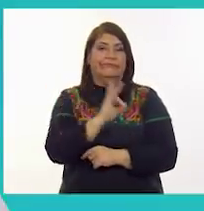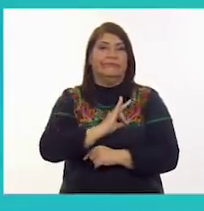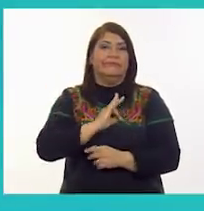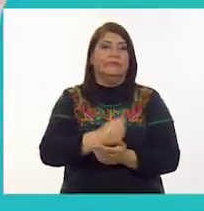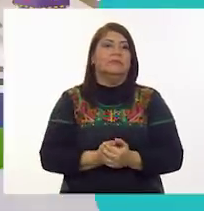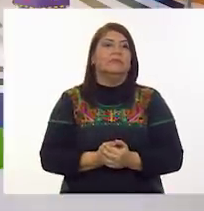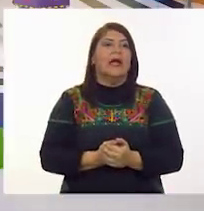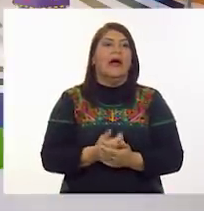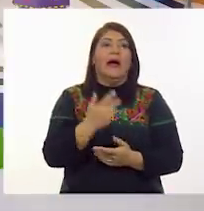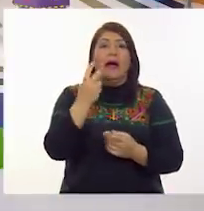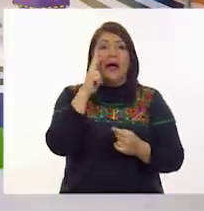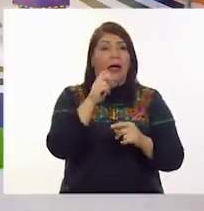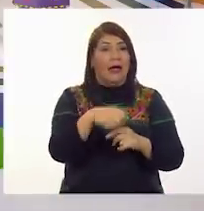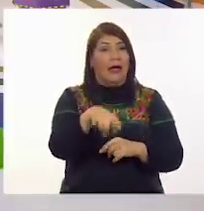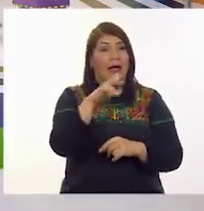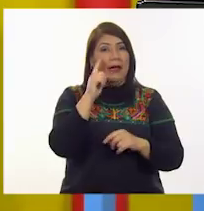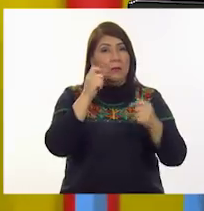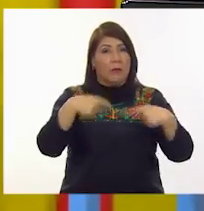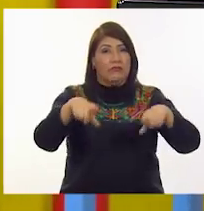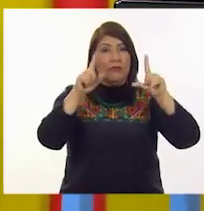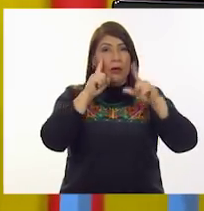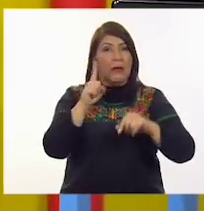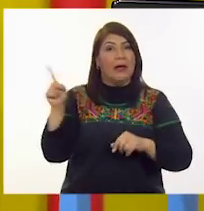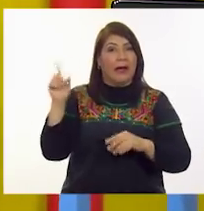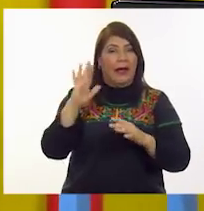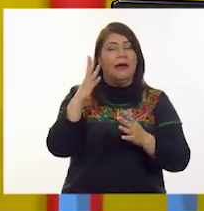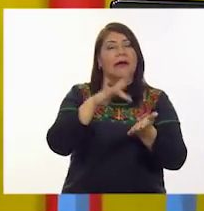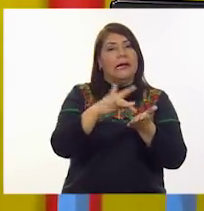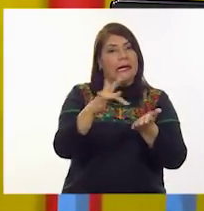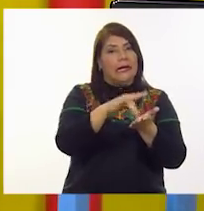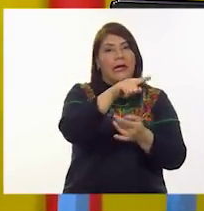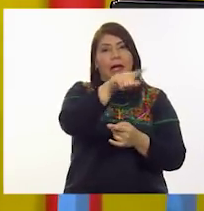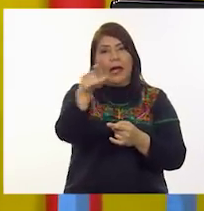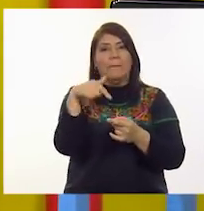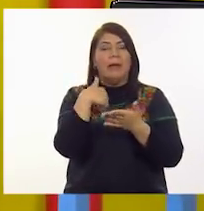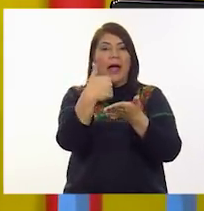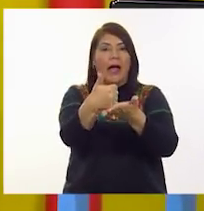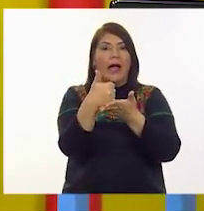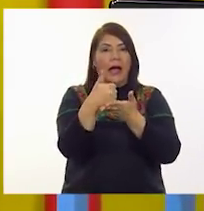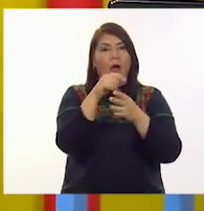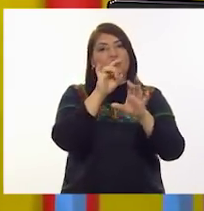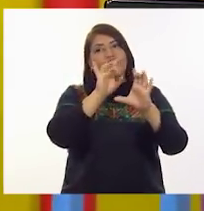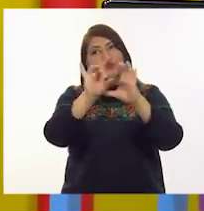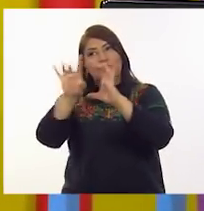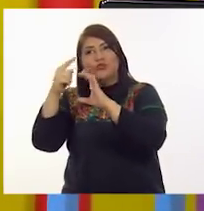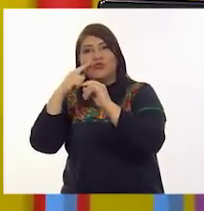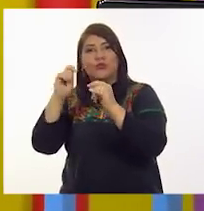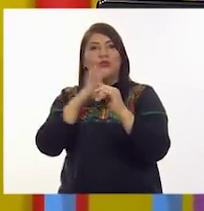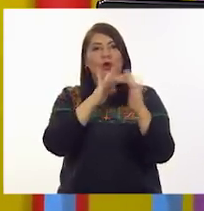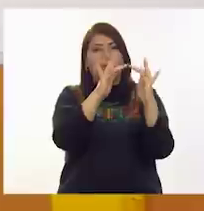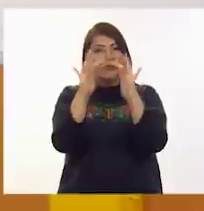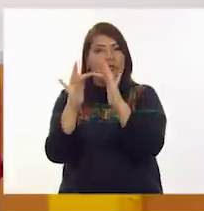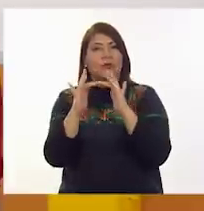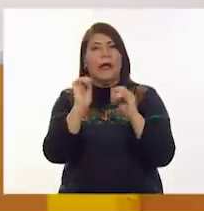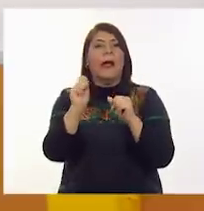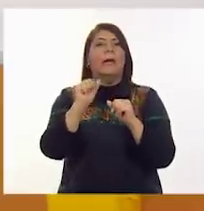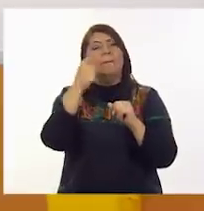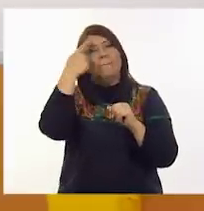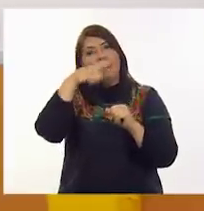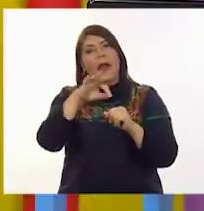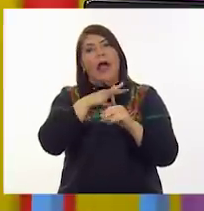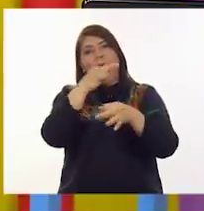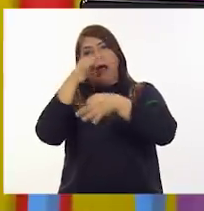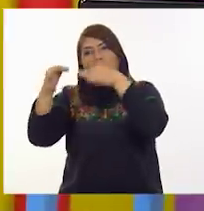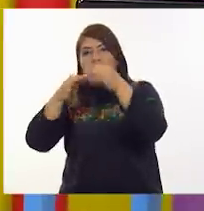cartel. Muchas gracias. Sí, me están diciendo las niñas y los niños que ellos me van a ayudar a distribuirlo. Muchas gracias. Muy bien. ¿Crees que